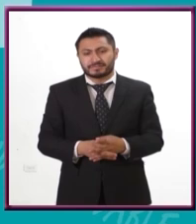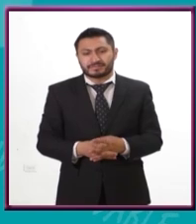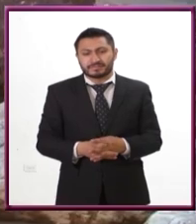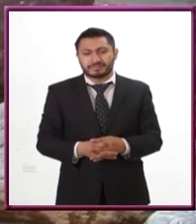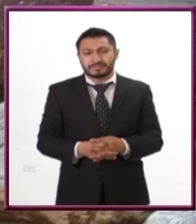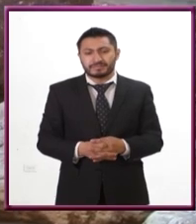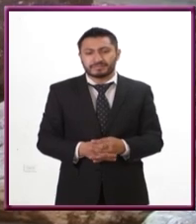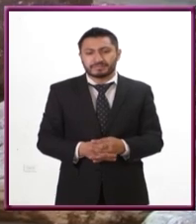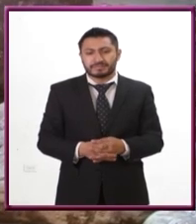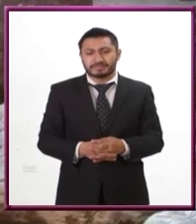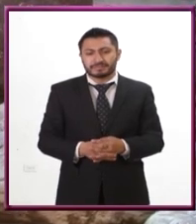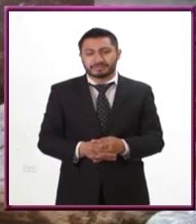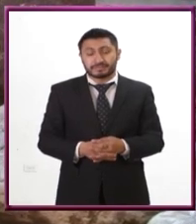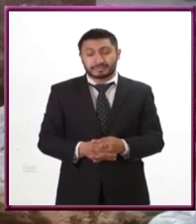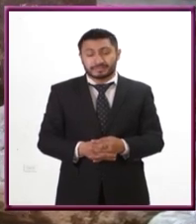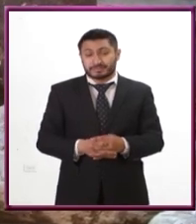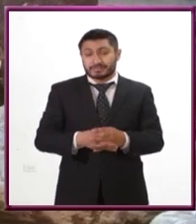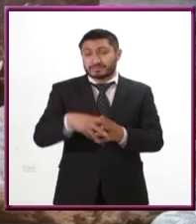social.